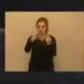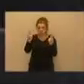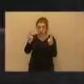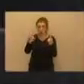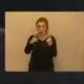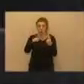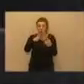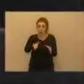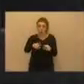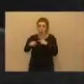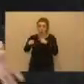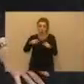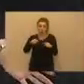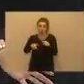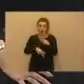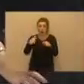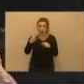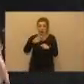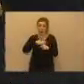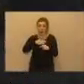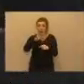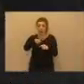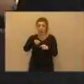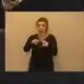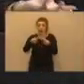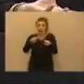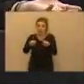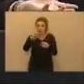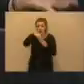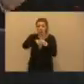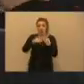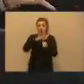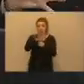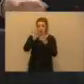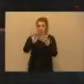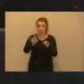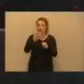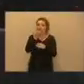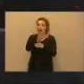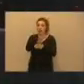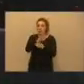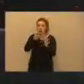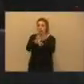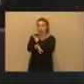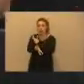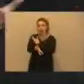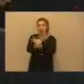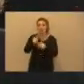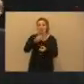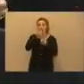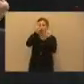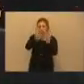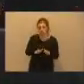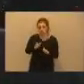Dirección General de Patrimonio, ese aspecto de coordinación. Dentro de ese ámbito le daba el ejemplo de los informes que